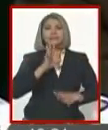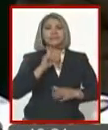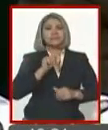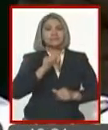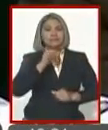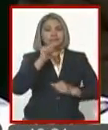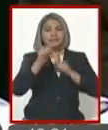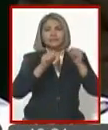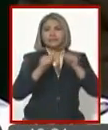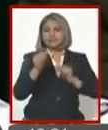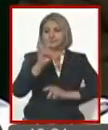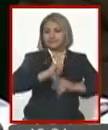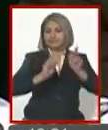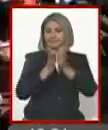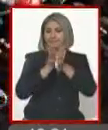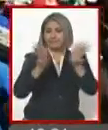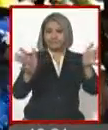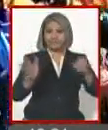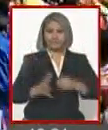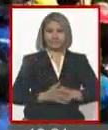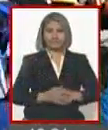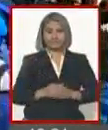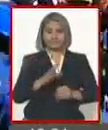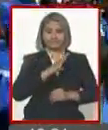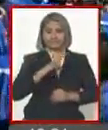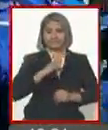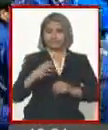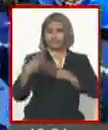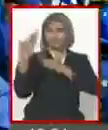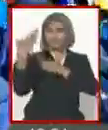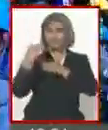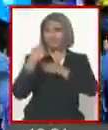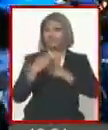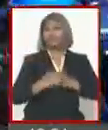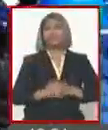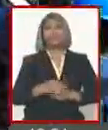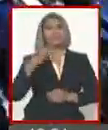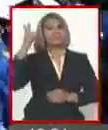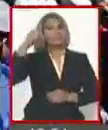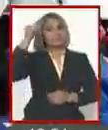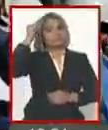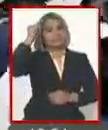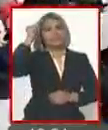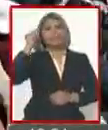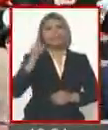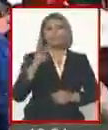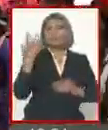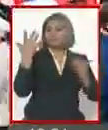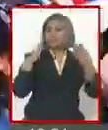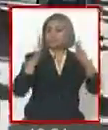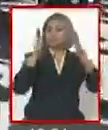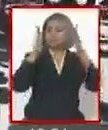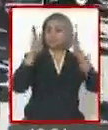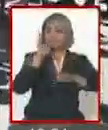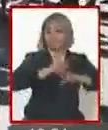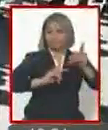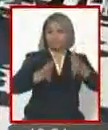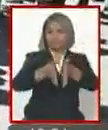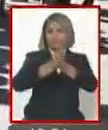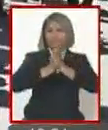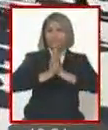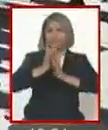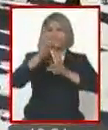de la ciudadanía en general el comité pro santa cruz por su lado consideró de que el gobierno no quiere escuchar al pueblo que exige